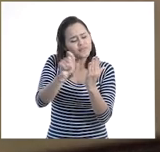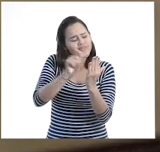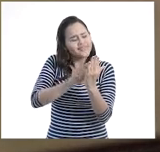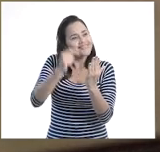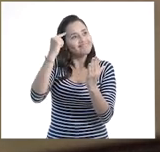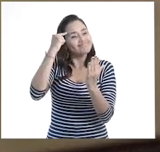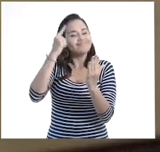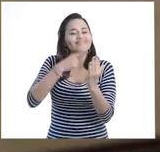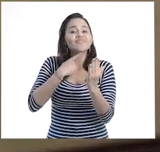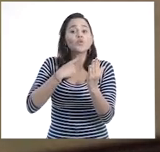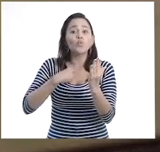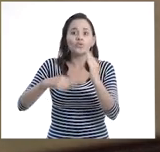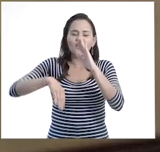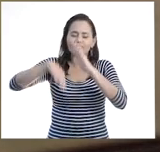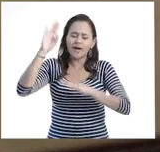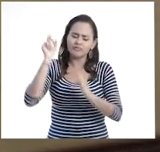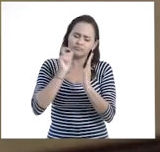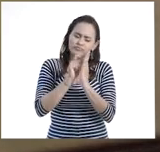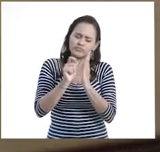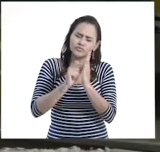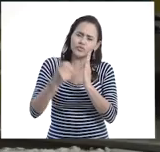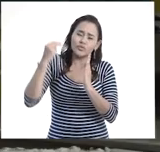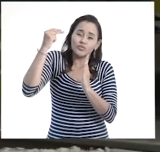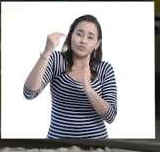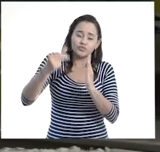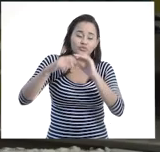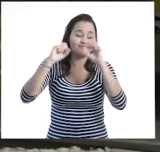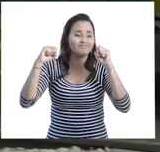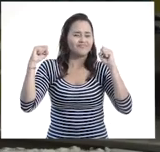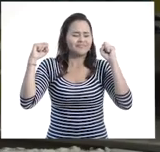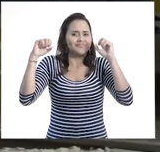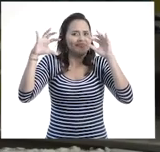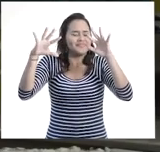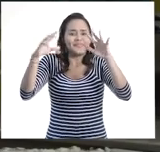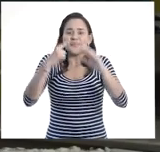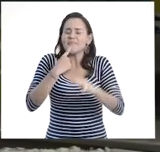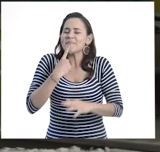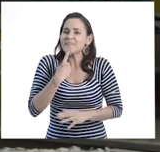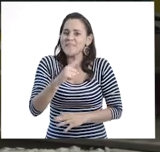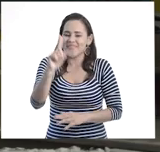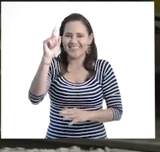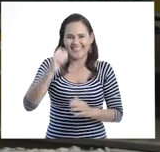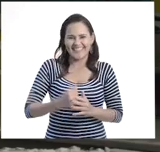más absurdas e inverosímiles fueron retratadas a través del realismo mágico.